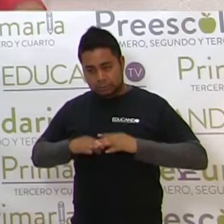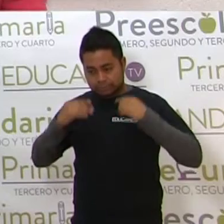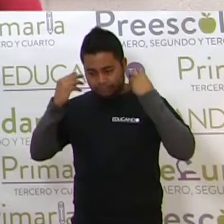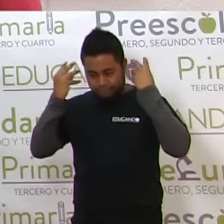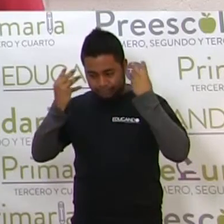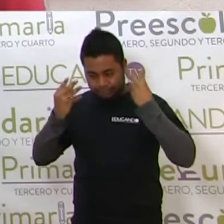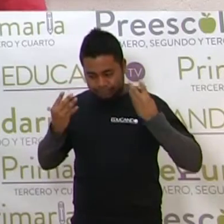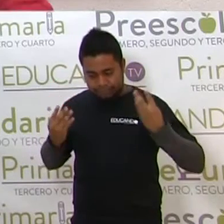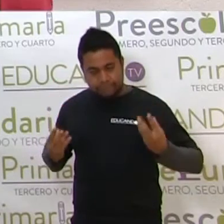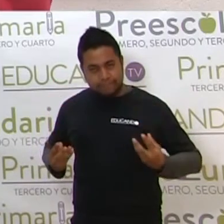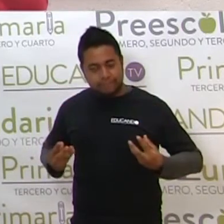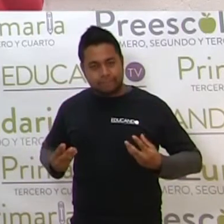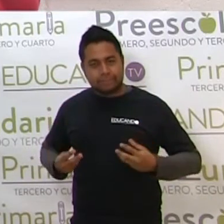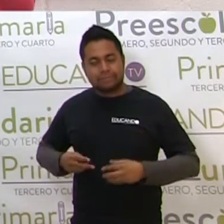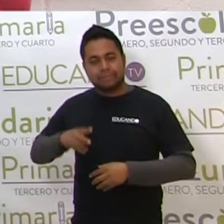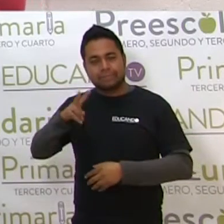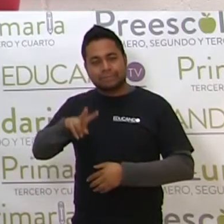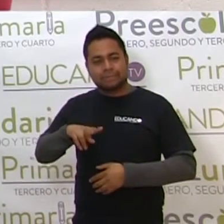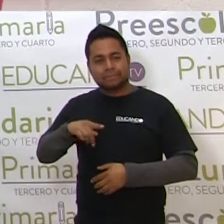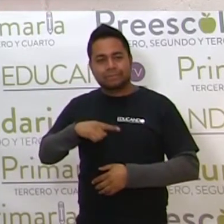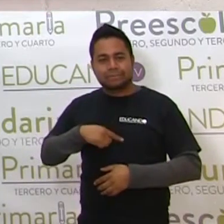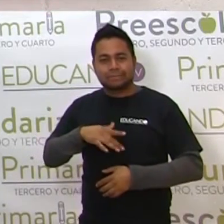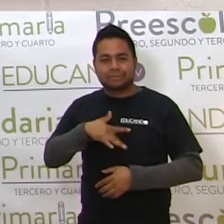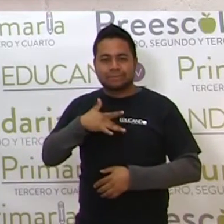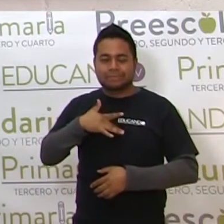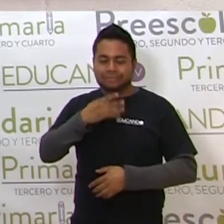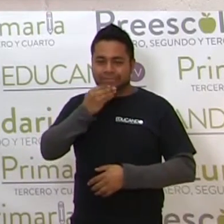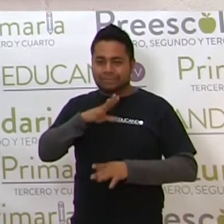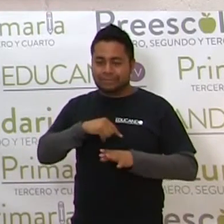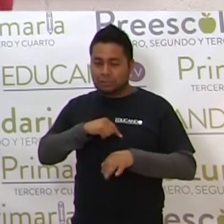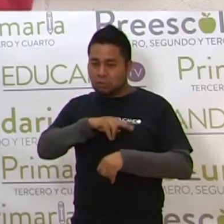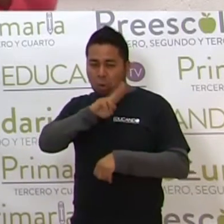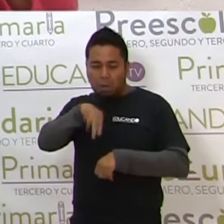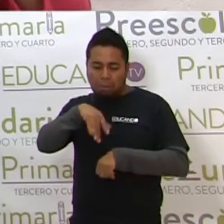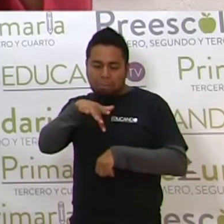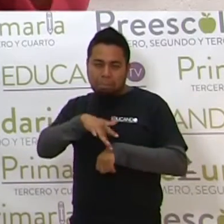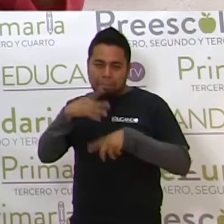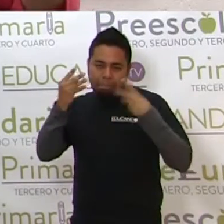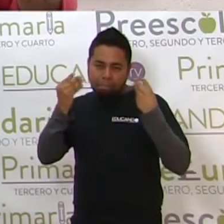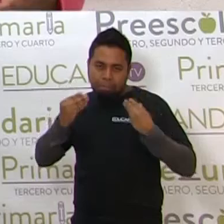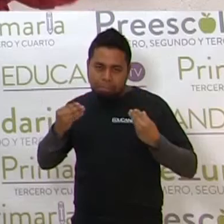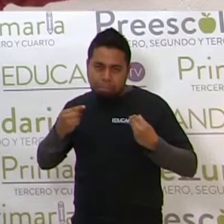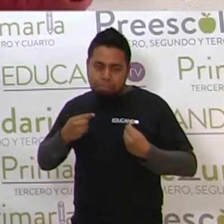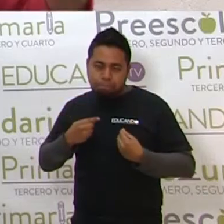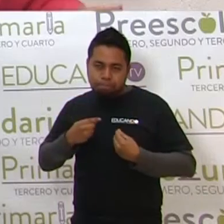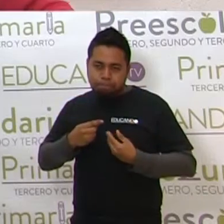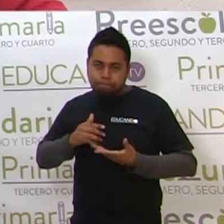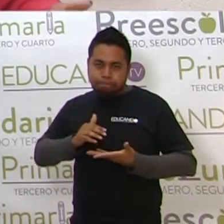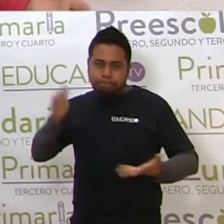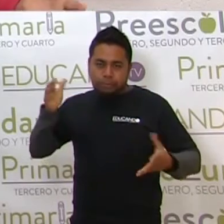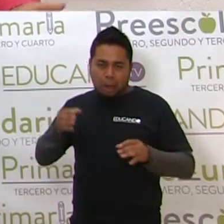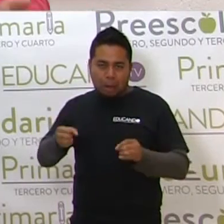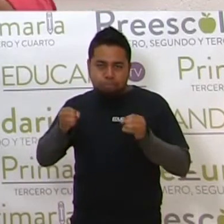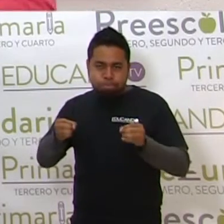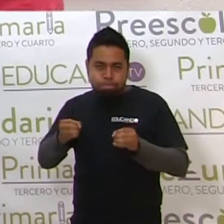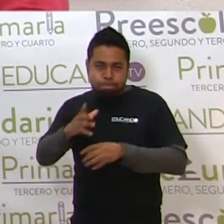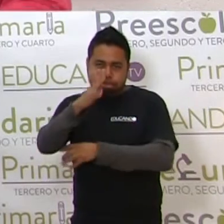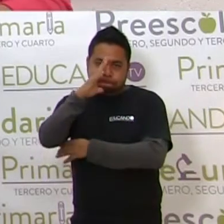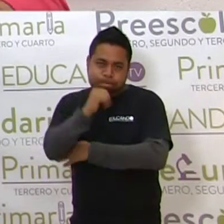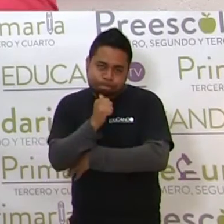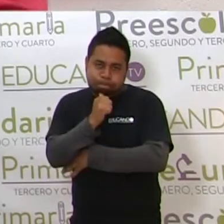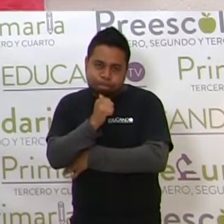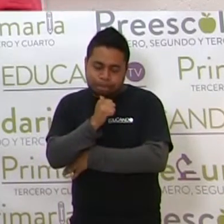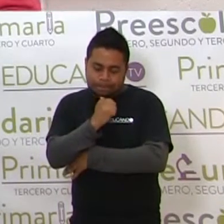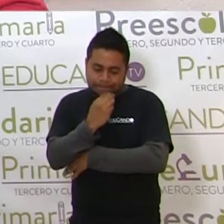Ay eso sí me da como nostalgia porque yo creo que nunca podré tener trenzas ni grandes ni gruesas Entonces